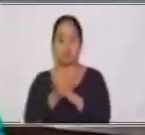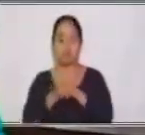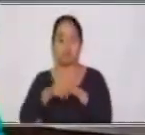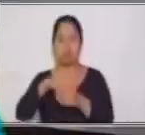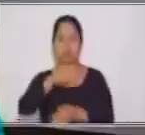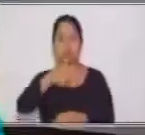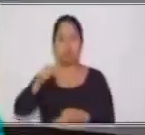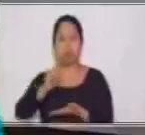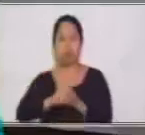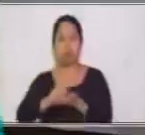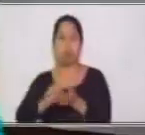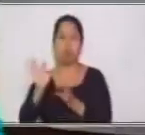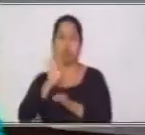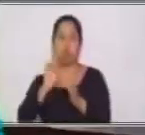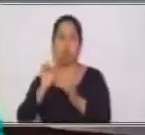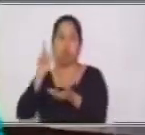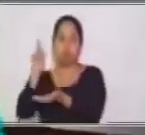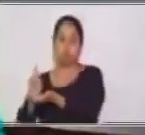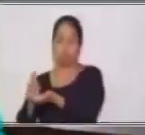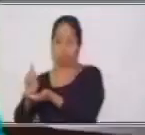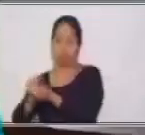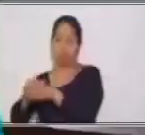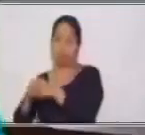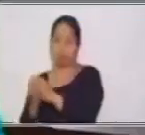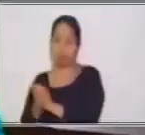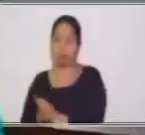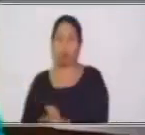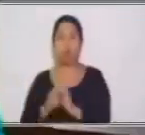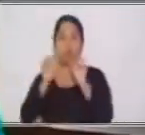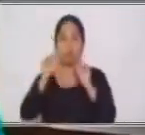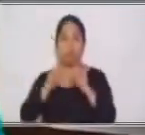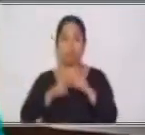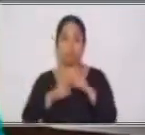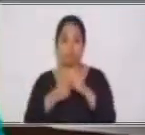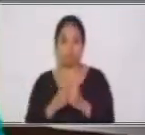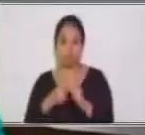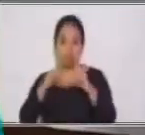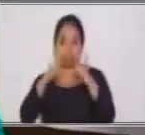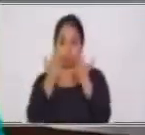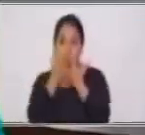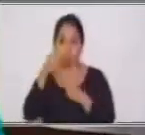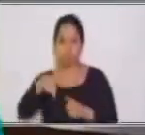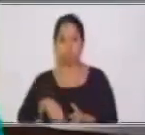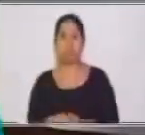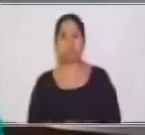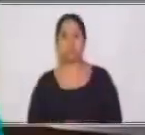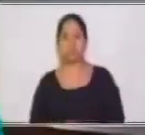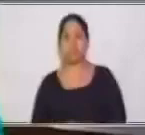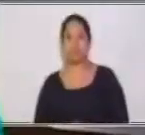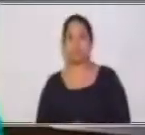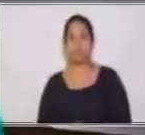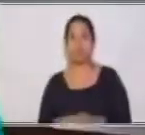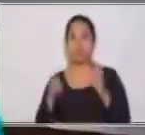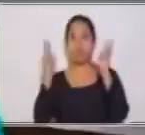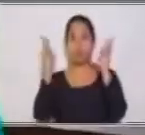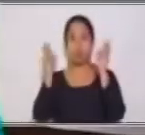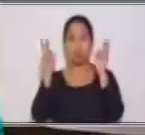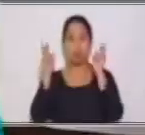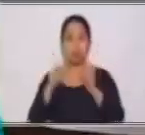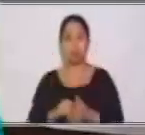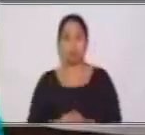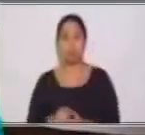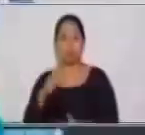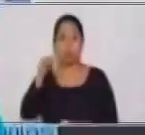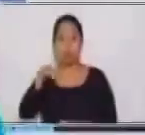utilices gel antibacterial y podamos empezar la sesión de hoy. El tema corresponde